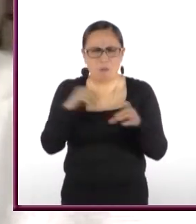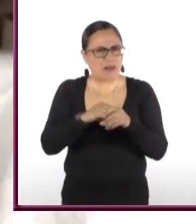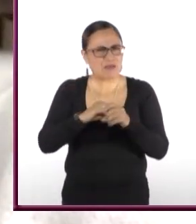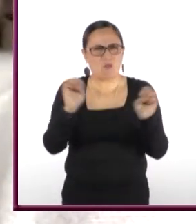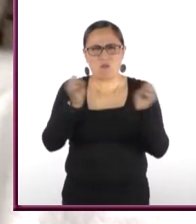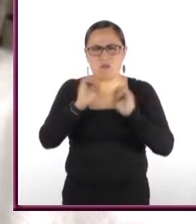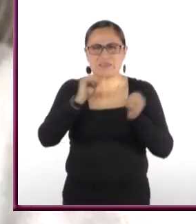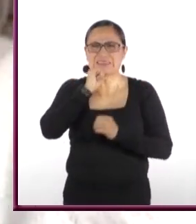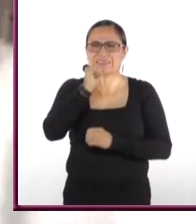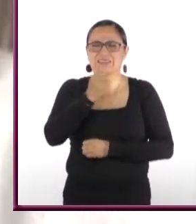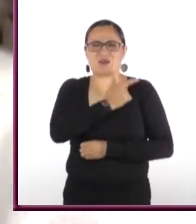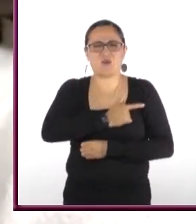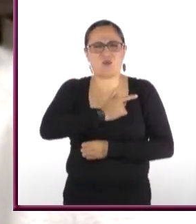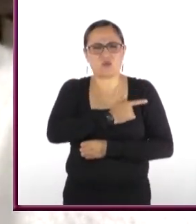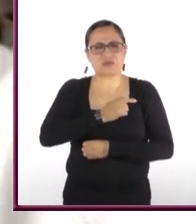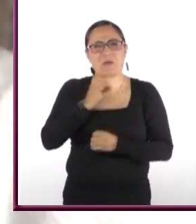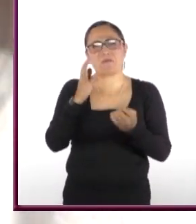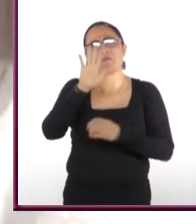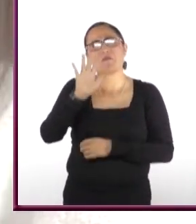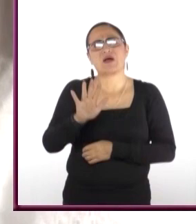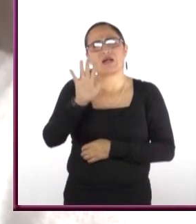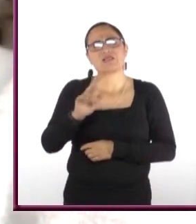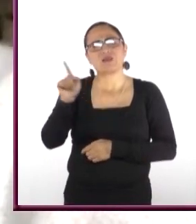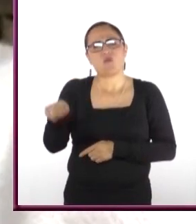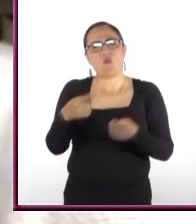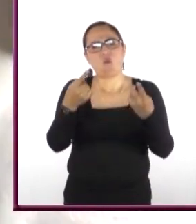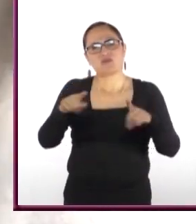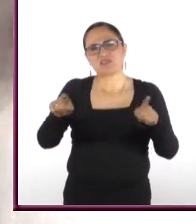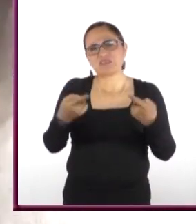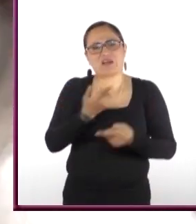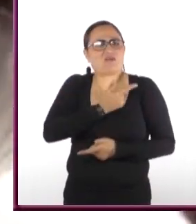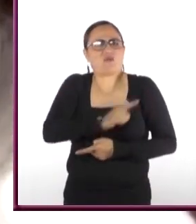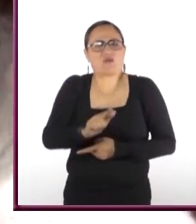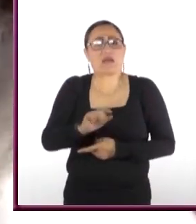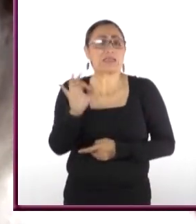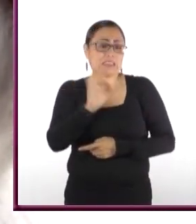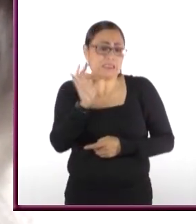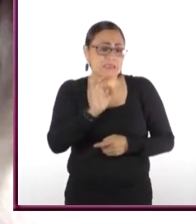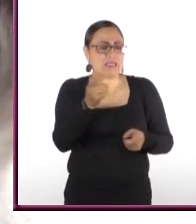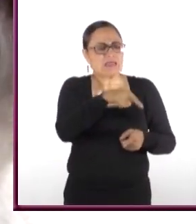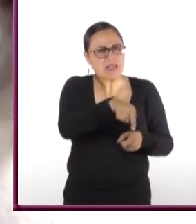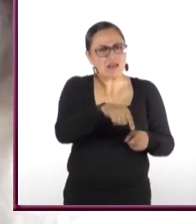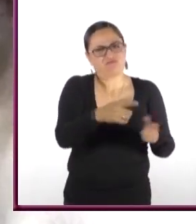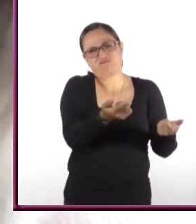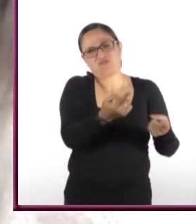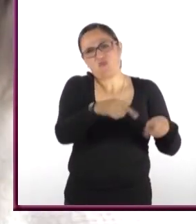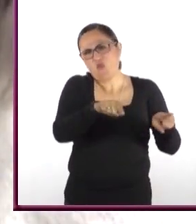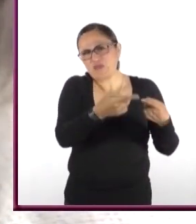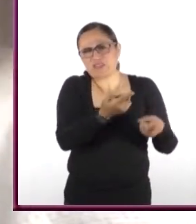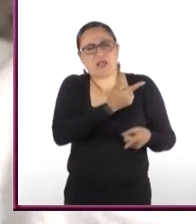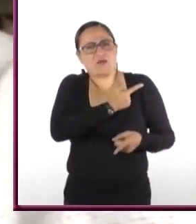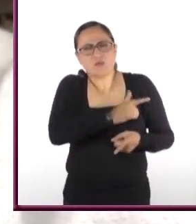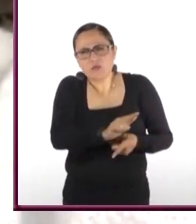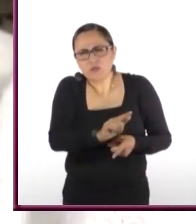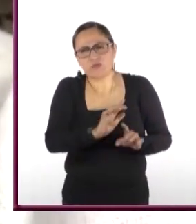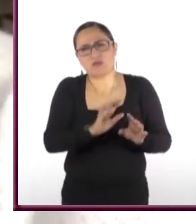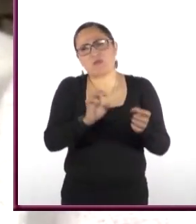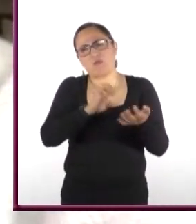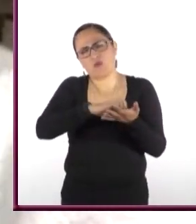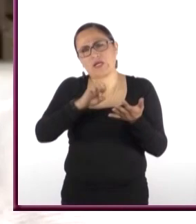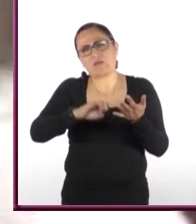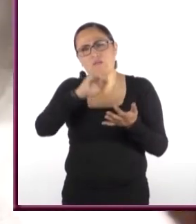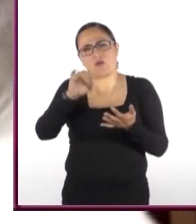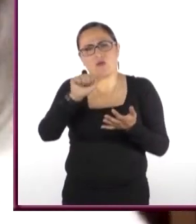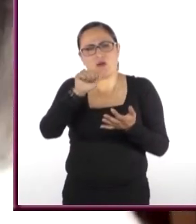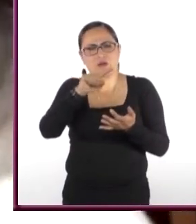las matemáticas es como decir que no te gusta la música. A lo mejor hay una música que no te gusta. ¿Sí? O sea, a lo mejor no te